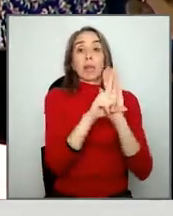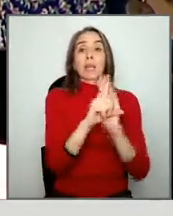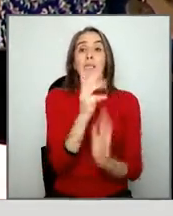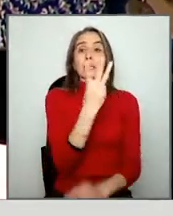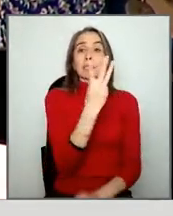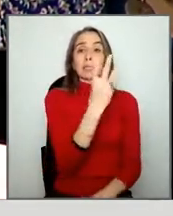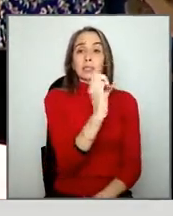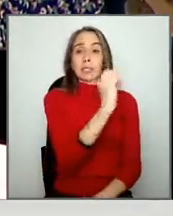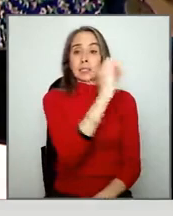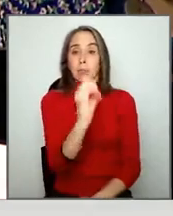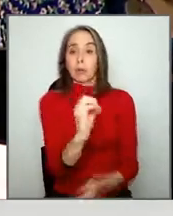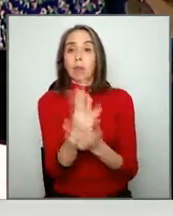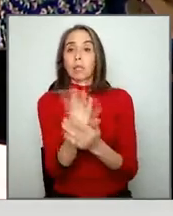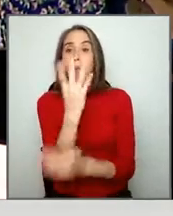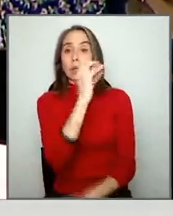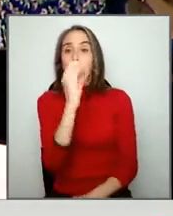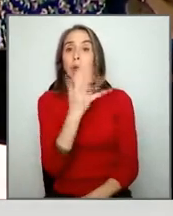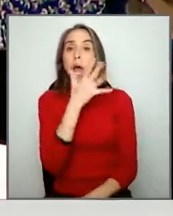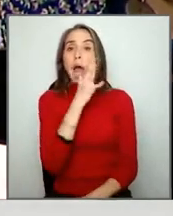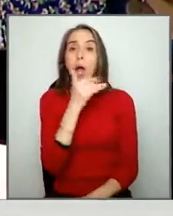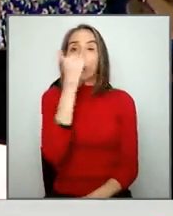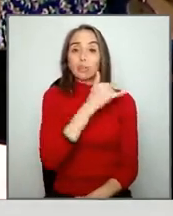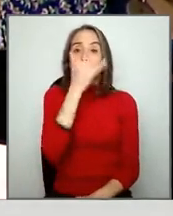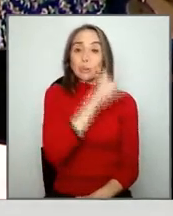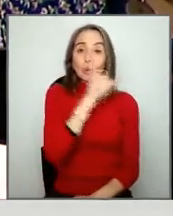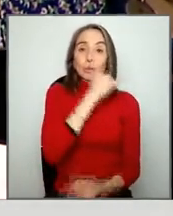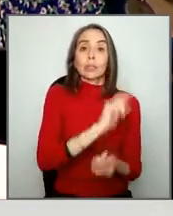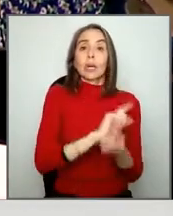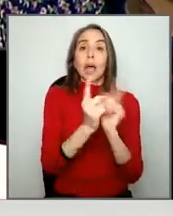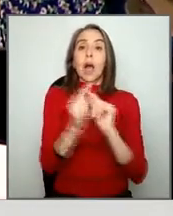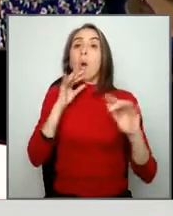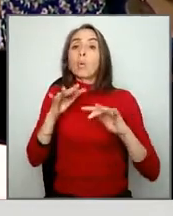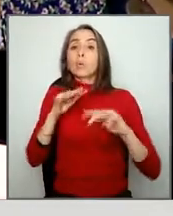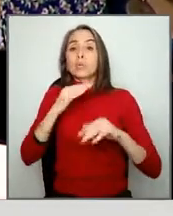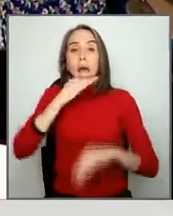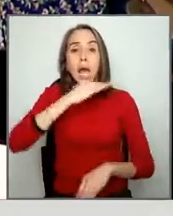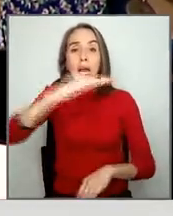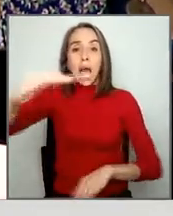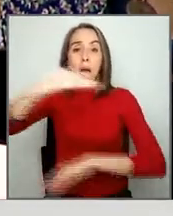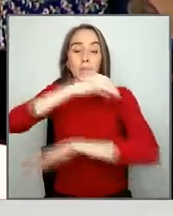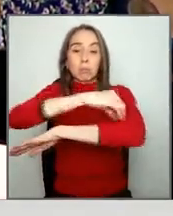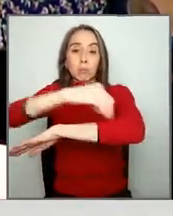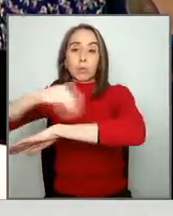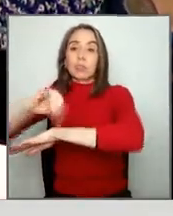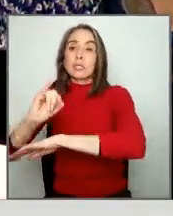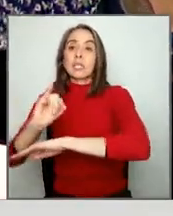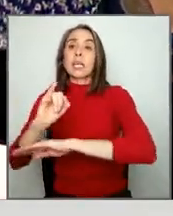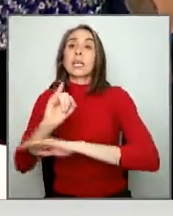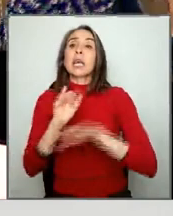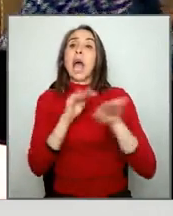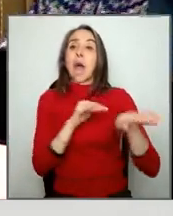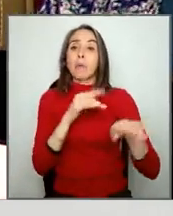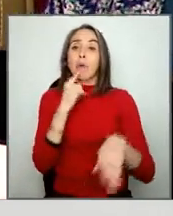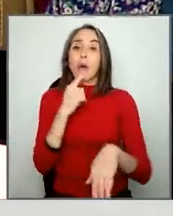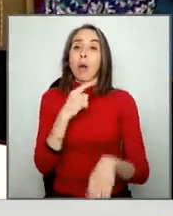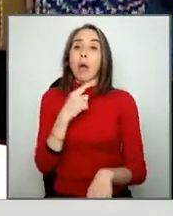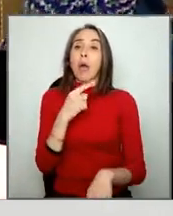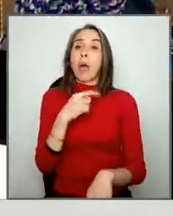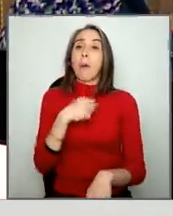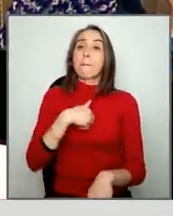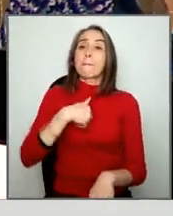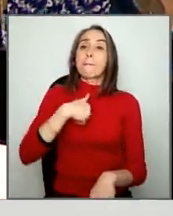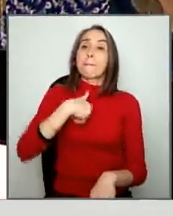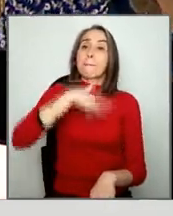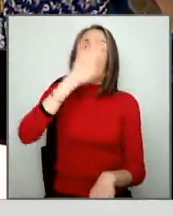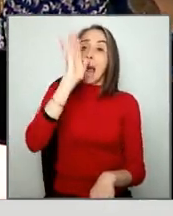de las aguas para la agricultura Por supuesto que es algo que tenemos que apoyar pero cuando decimos que hay más no nos referimos a que esta no sea una buena